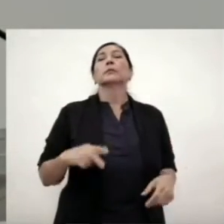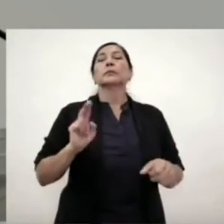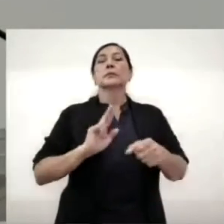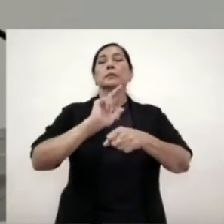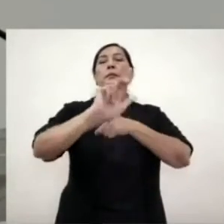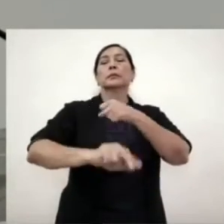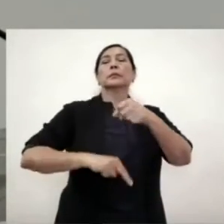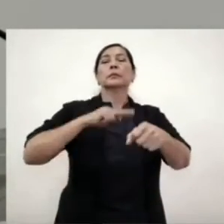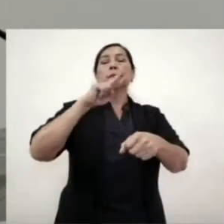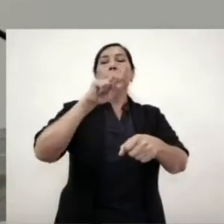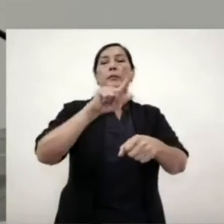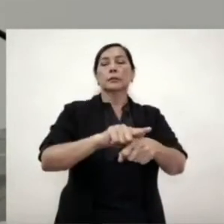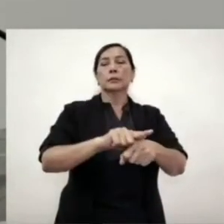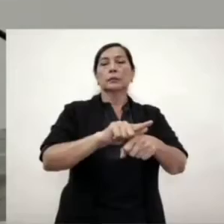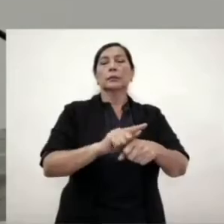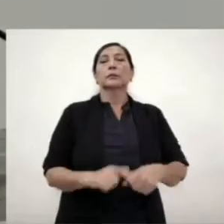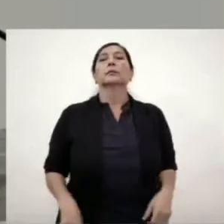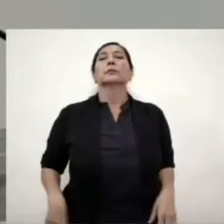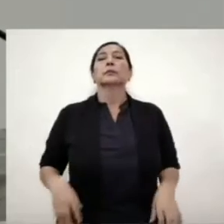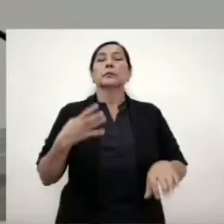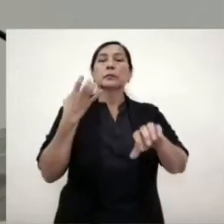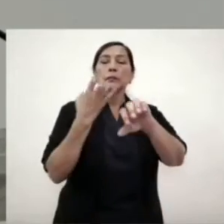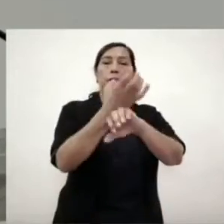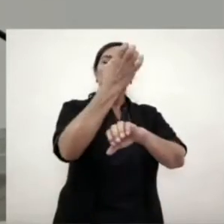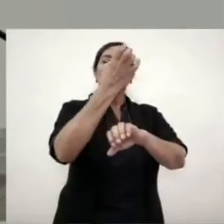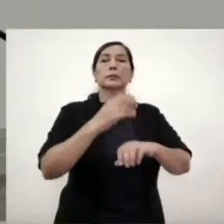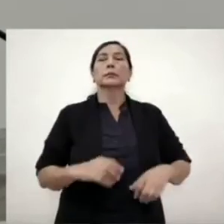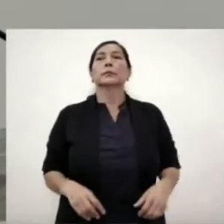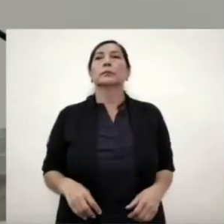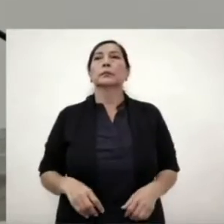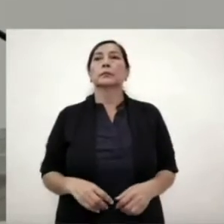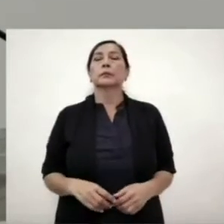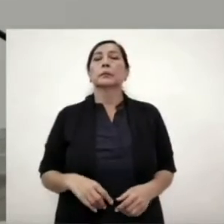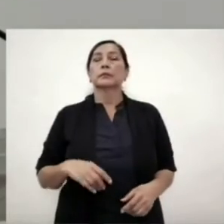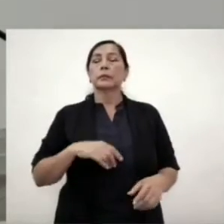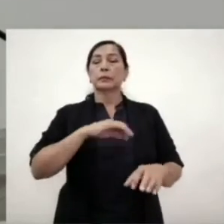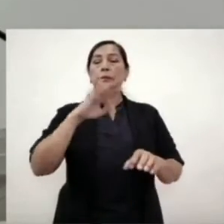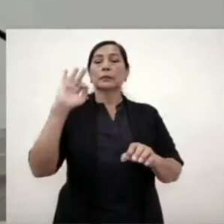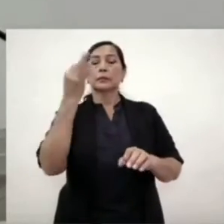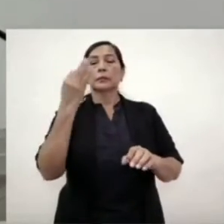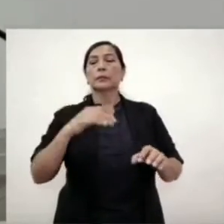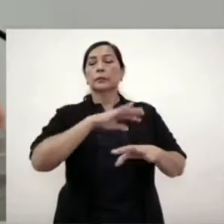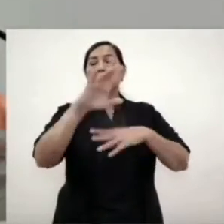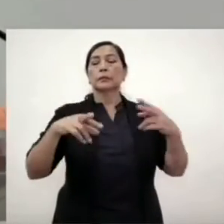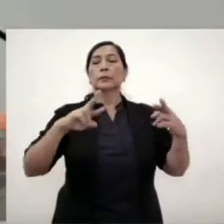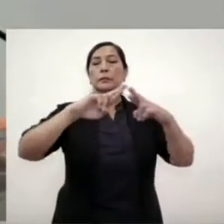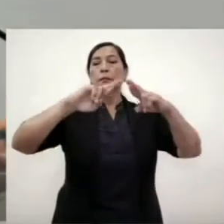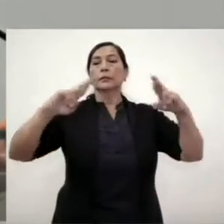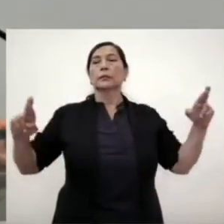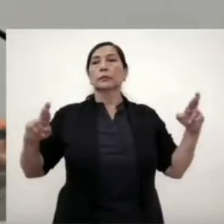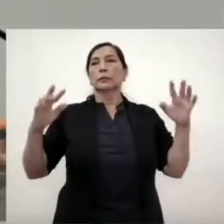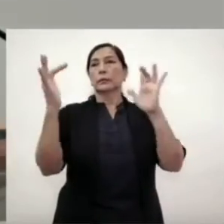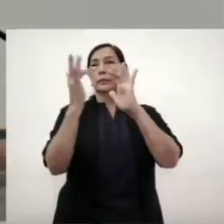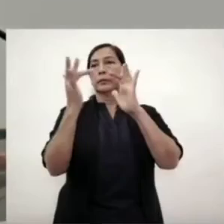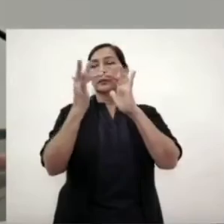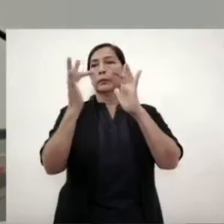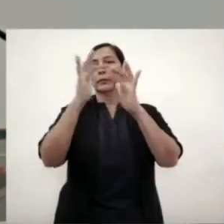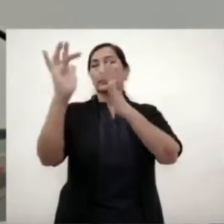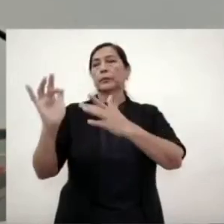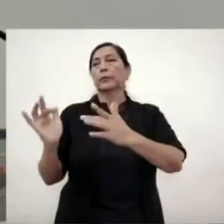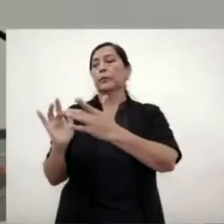911 Nacional y con el Sistema Nacional de Seguridad Pública. Gracias. Siguiente